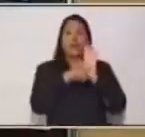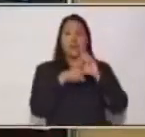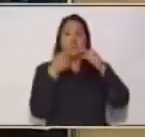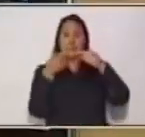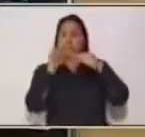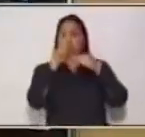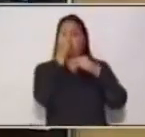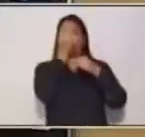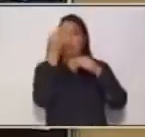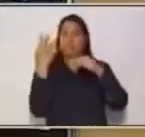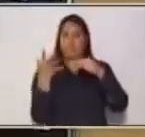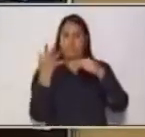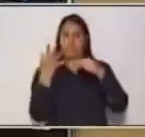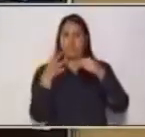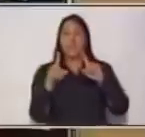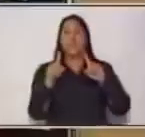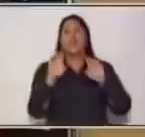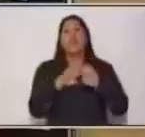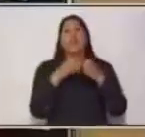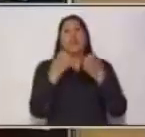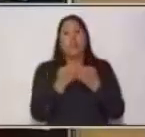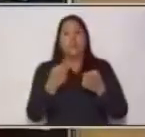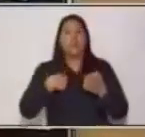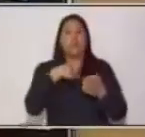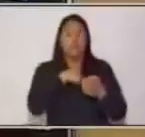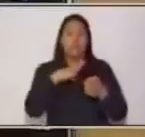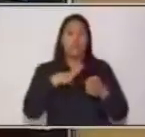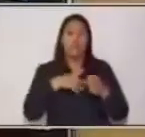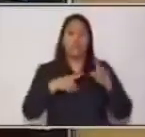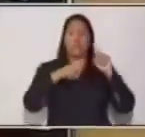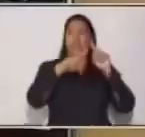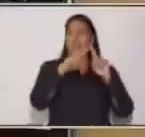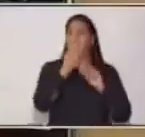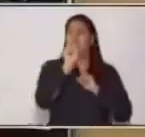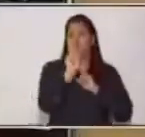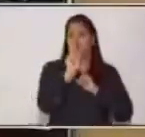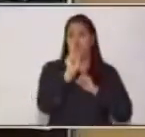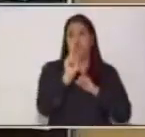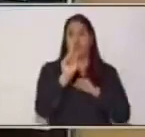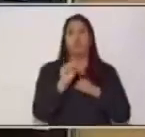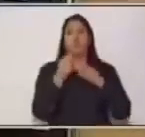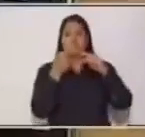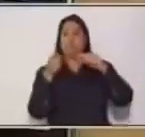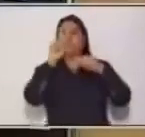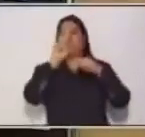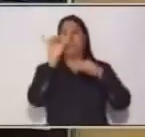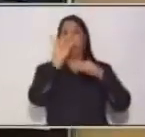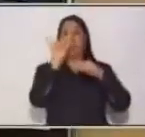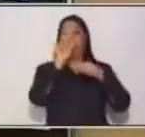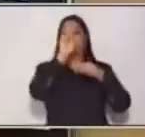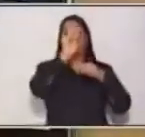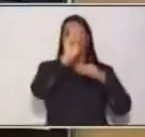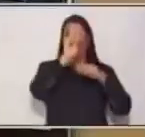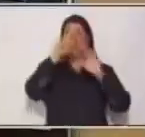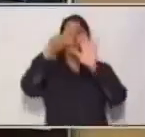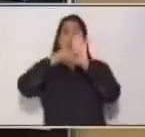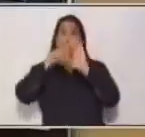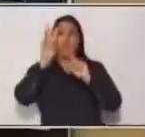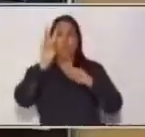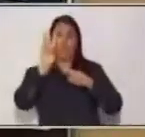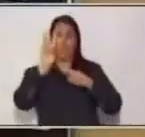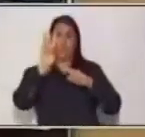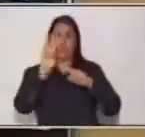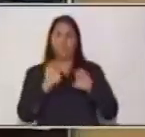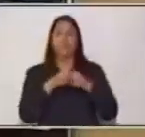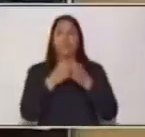queda y igual a 3 menos 3. ¿Esto a qué va a ser igual? A y a la